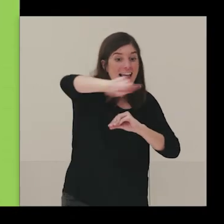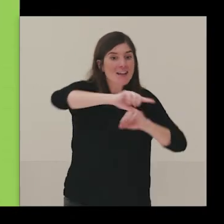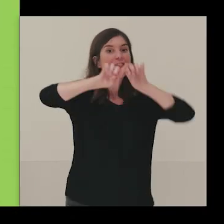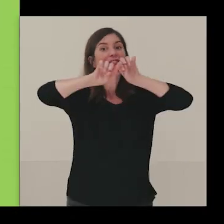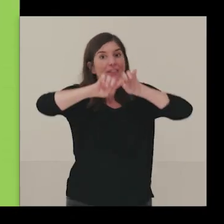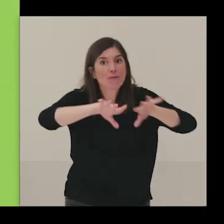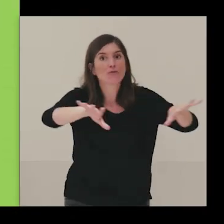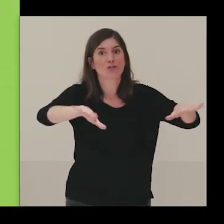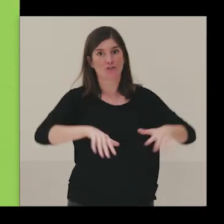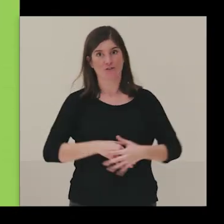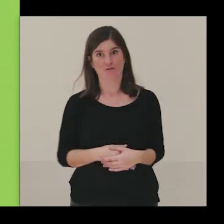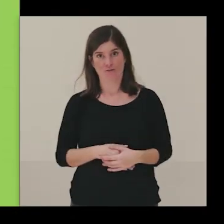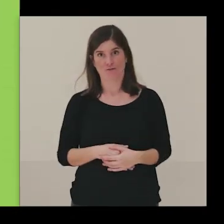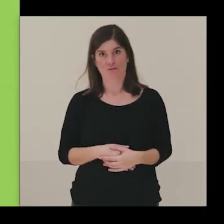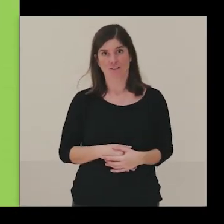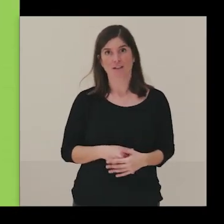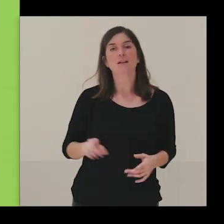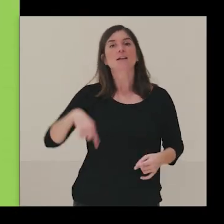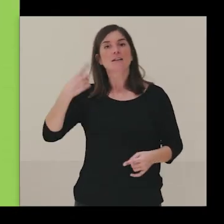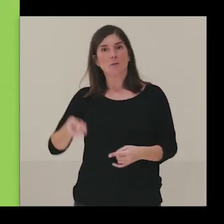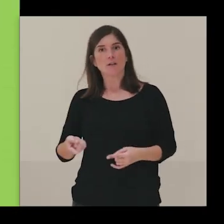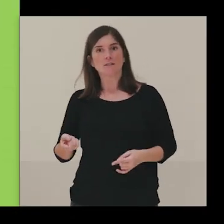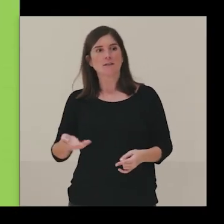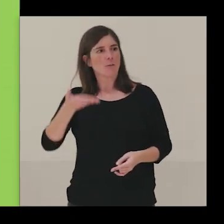no hace falta inventar la rueda. Copiar no es malo.